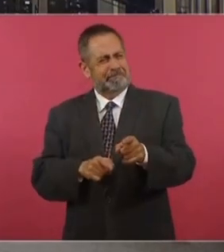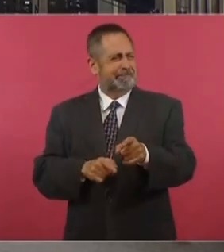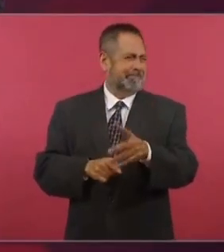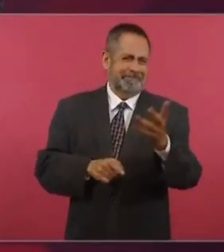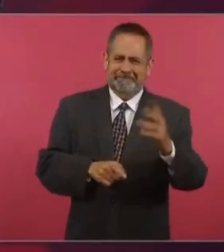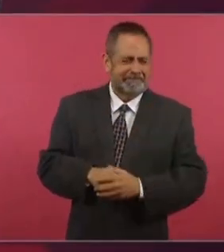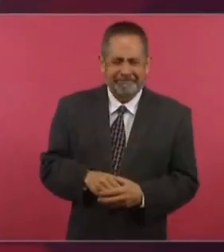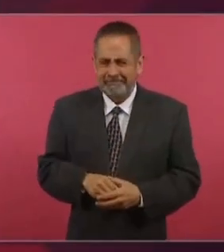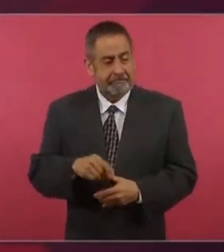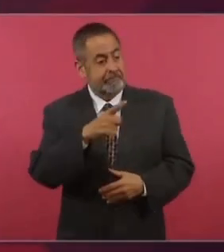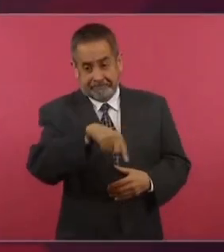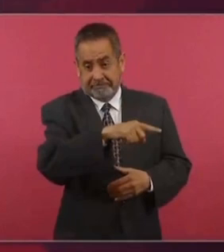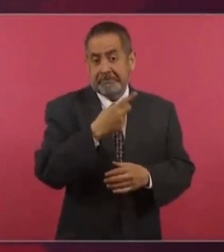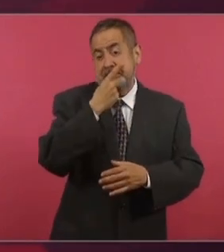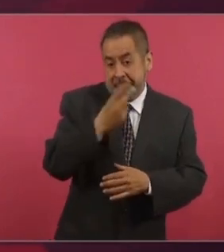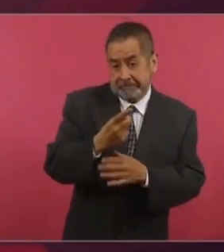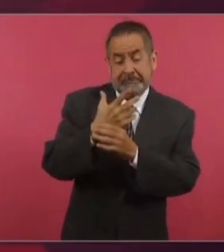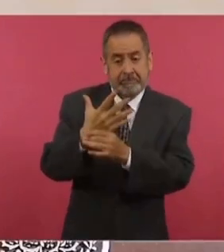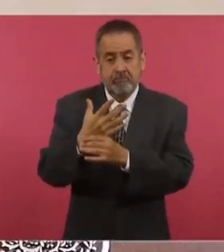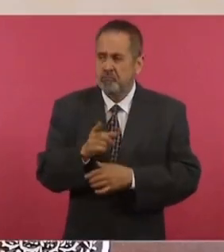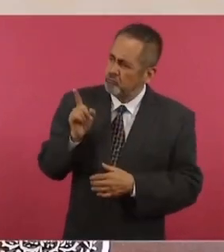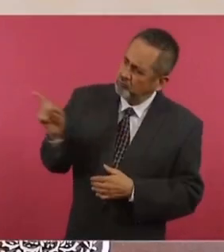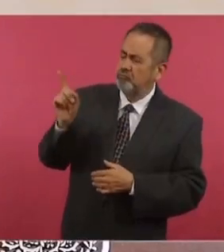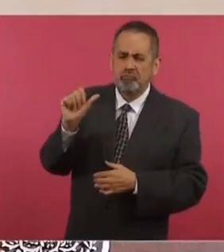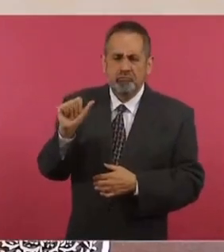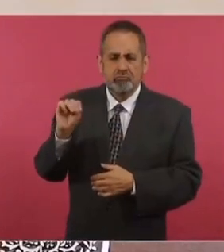es que sostengan que yo